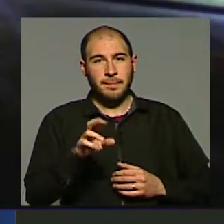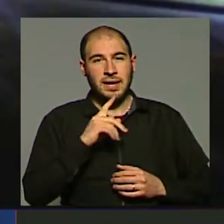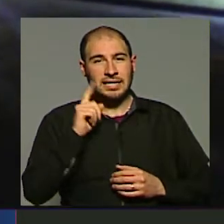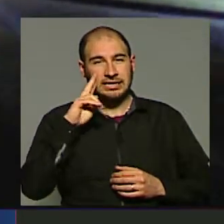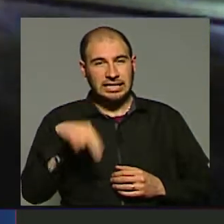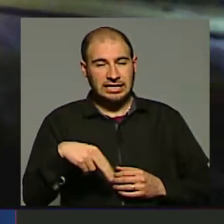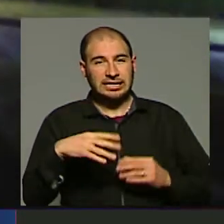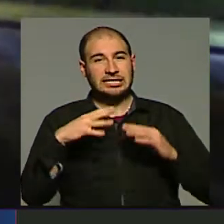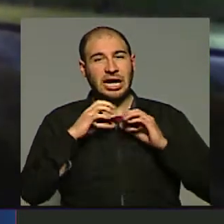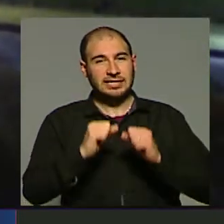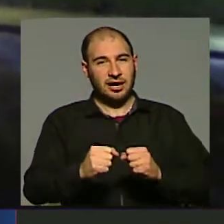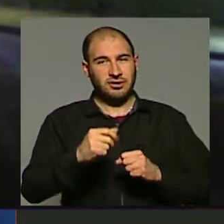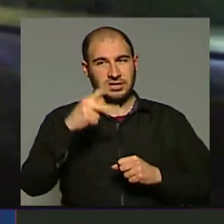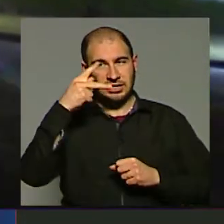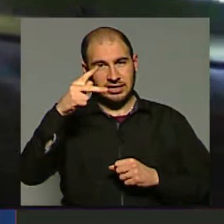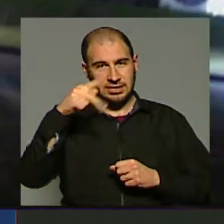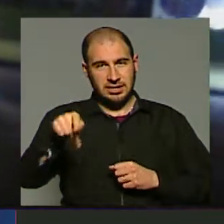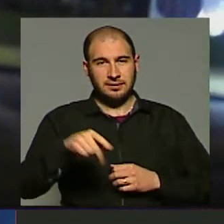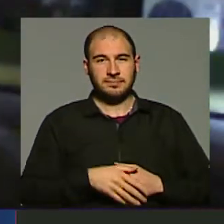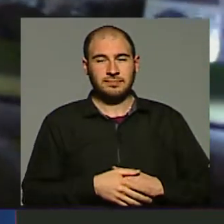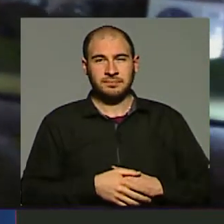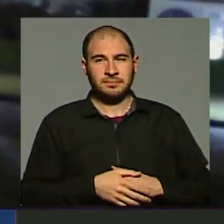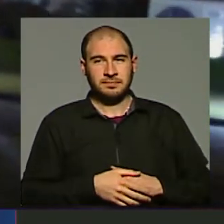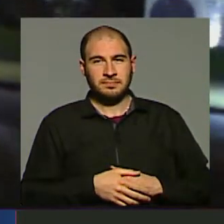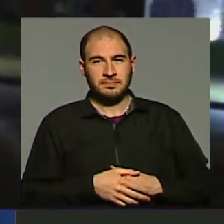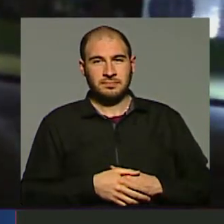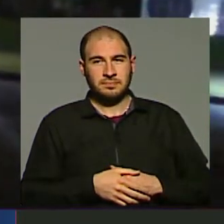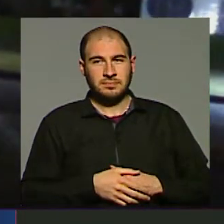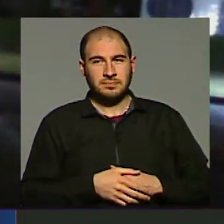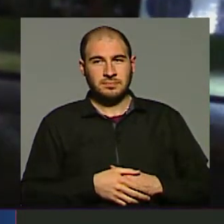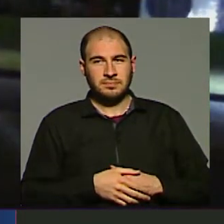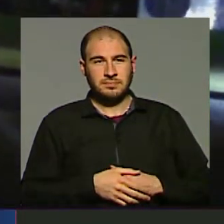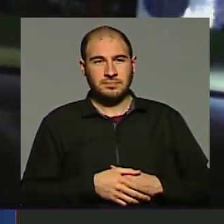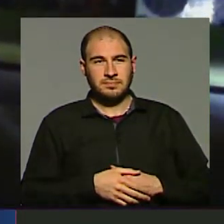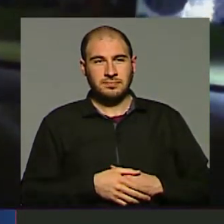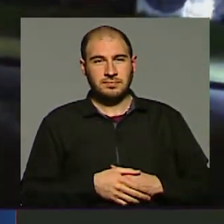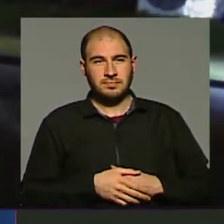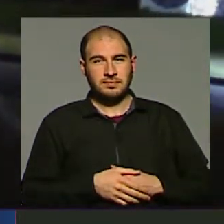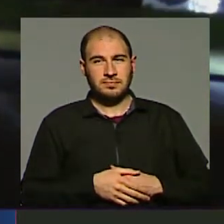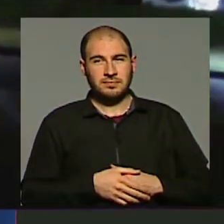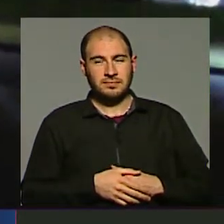Martín, el secretario de Kirchner.